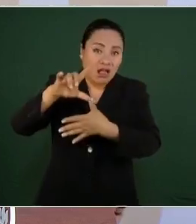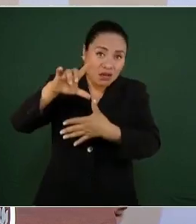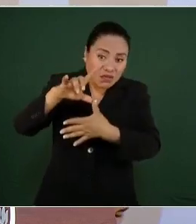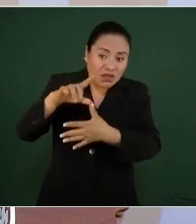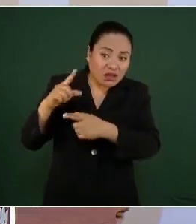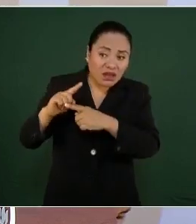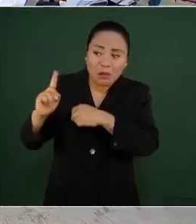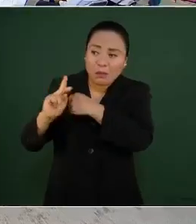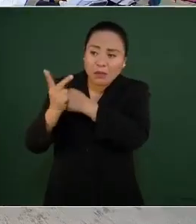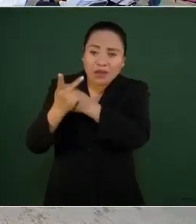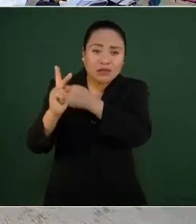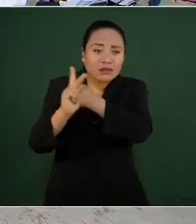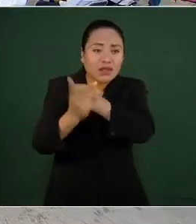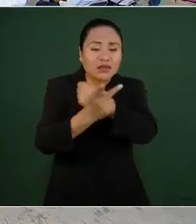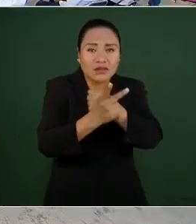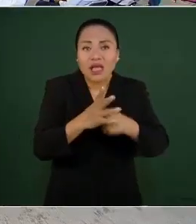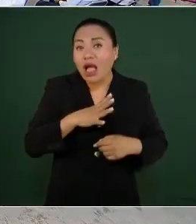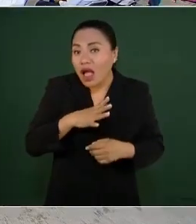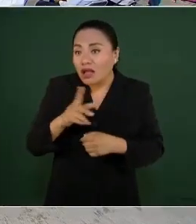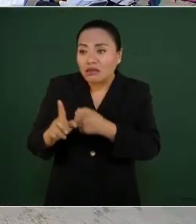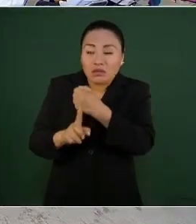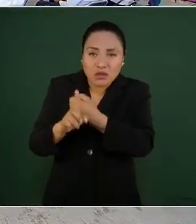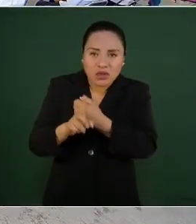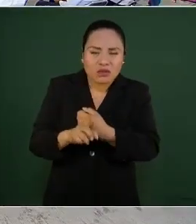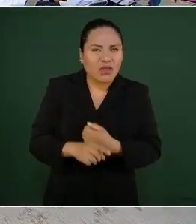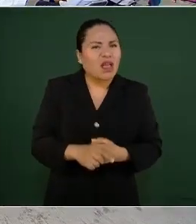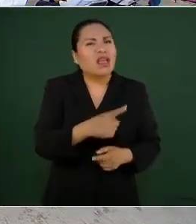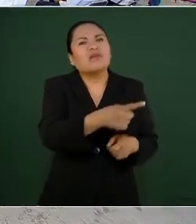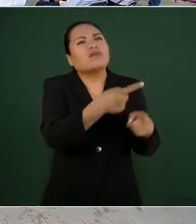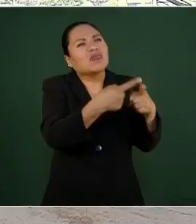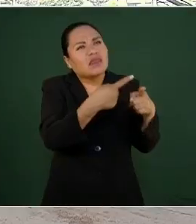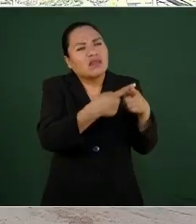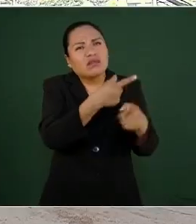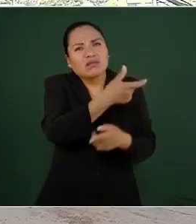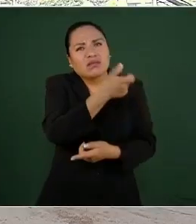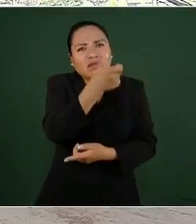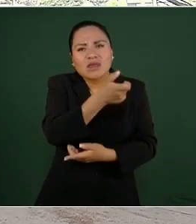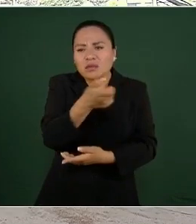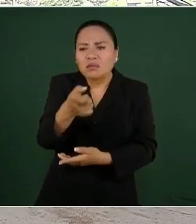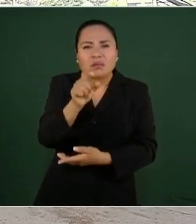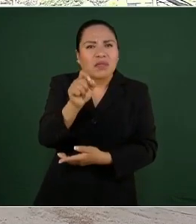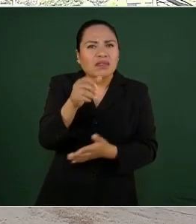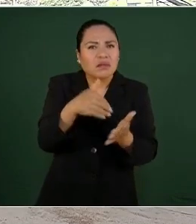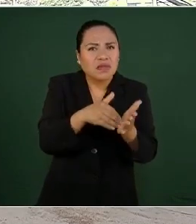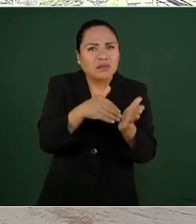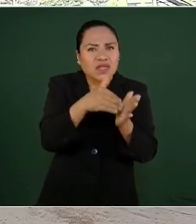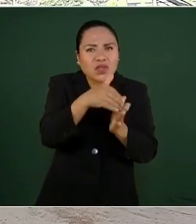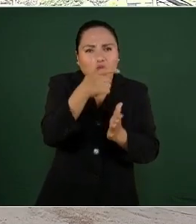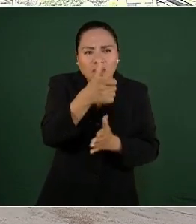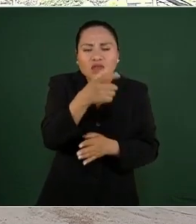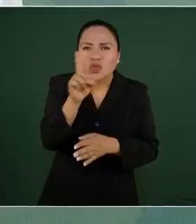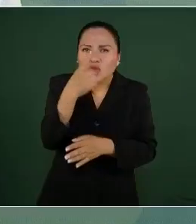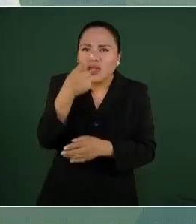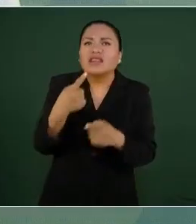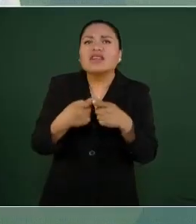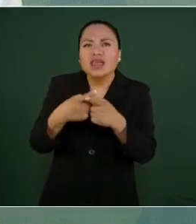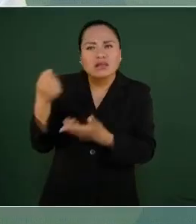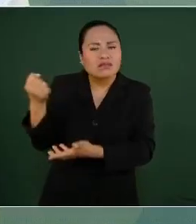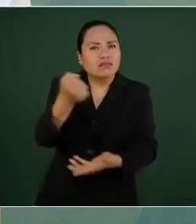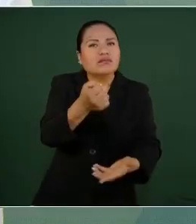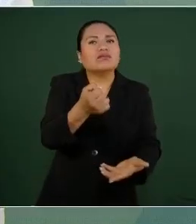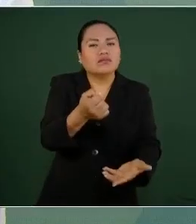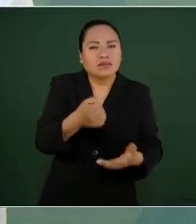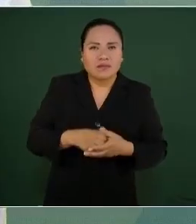otros países. ¿Y quién pondría este dinero de 20 mil millones de dólares? Pues estamos proponiendo que sea